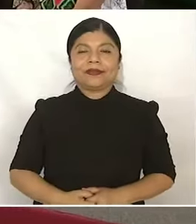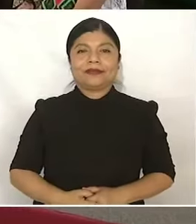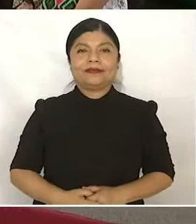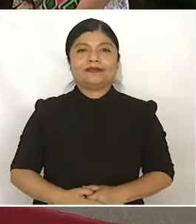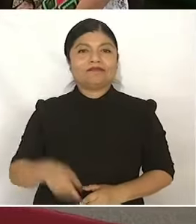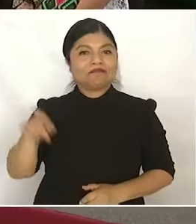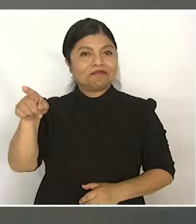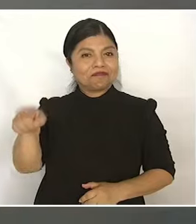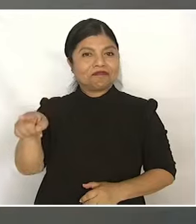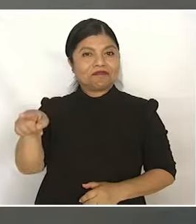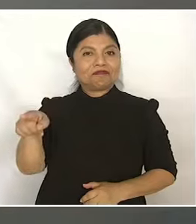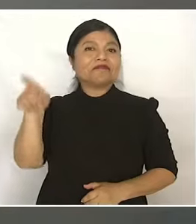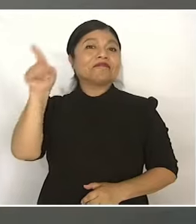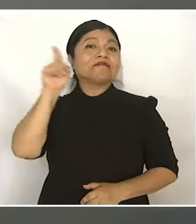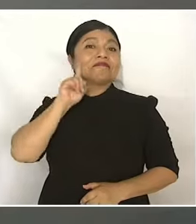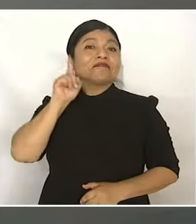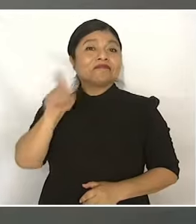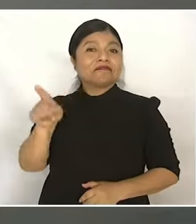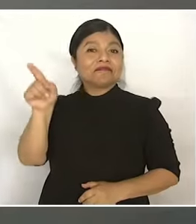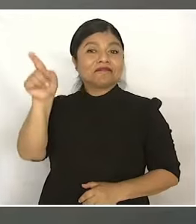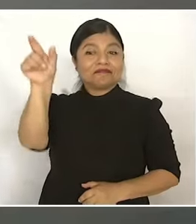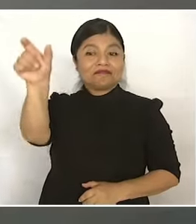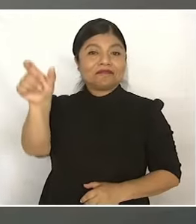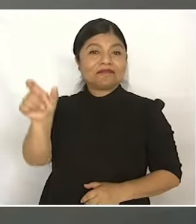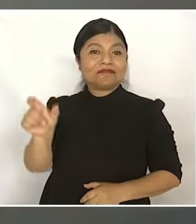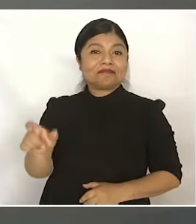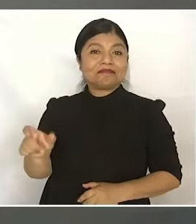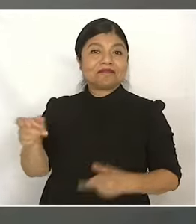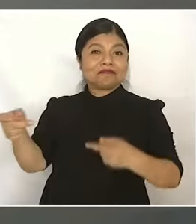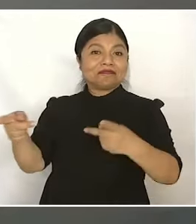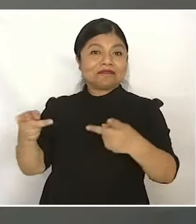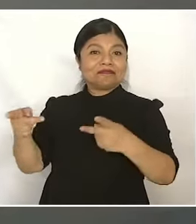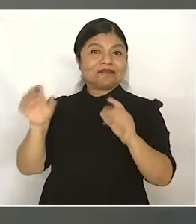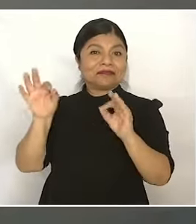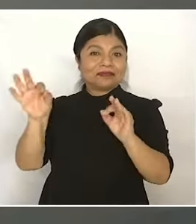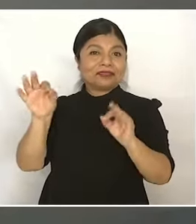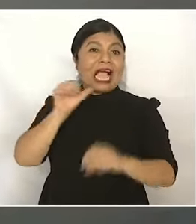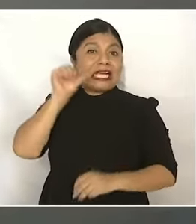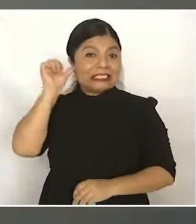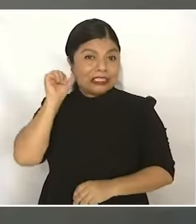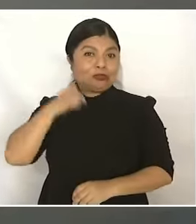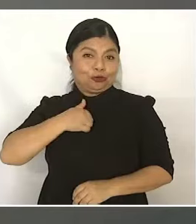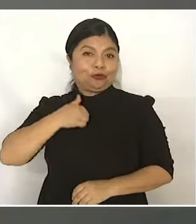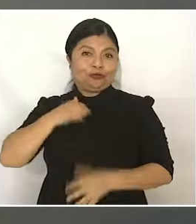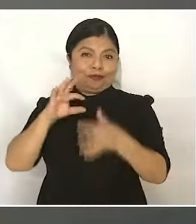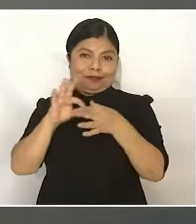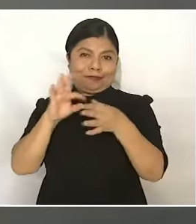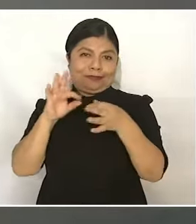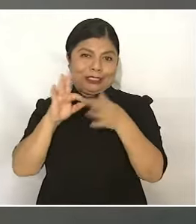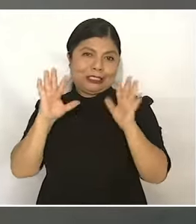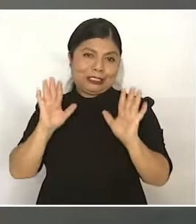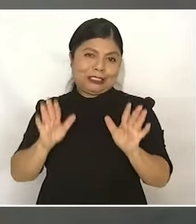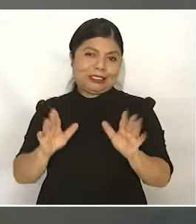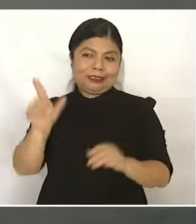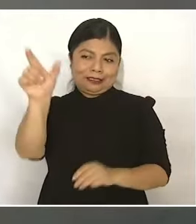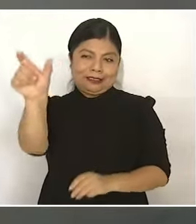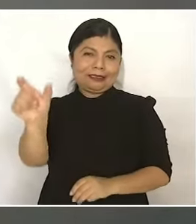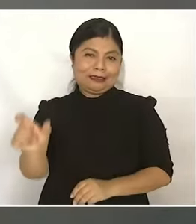Preparada, ya, ayer lo dije, ya no lo voy a repetir ahora, pero no, sí lo